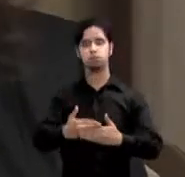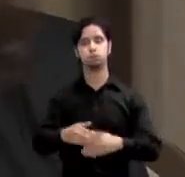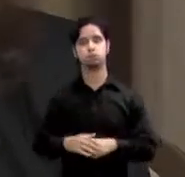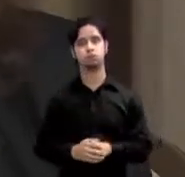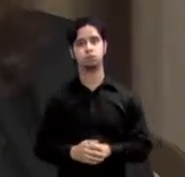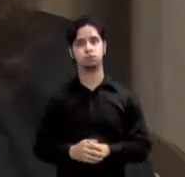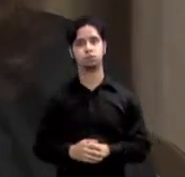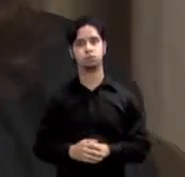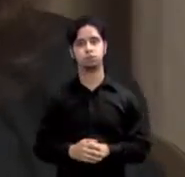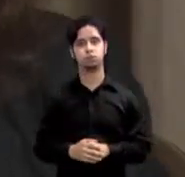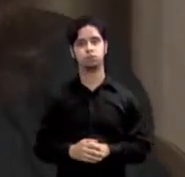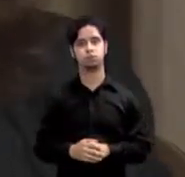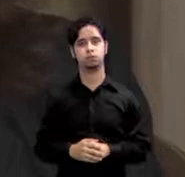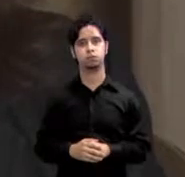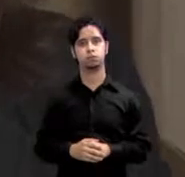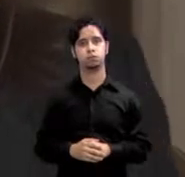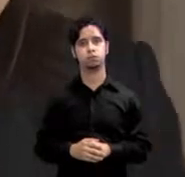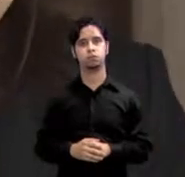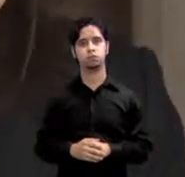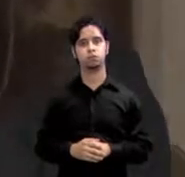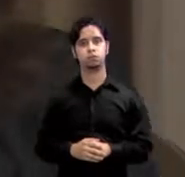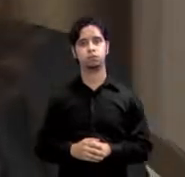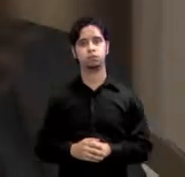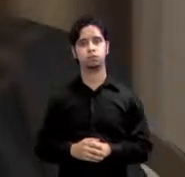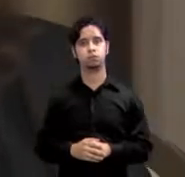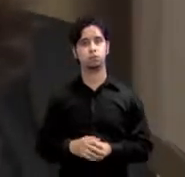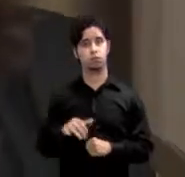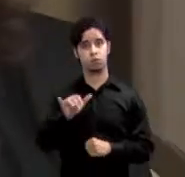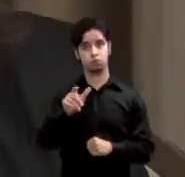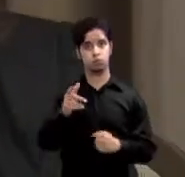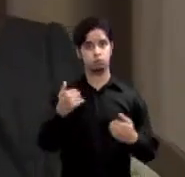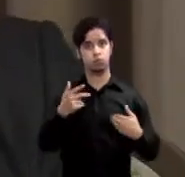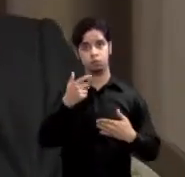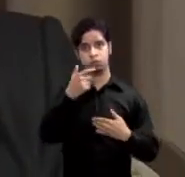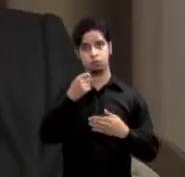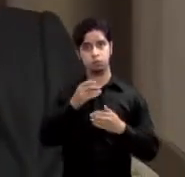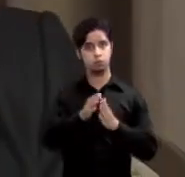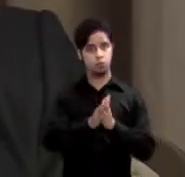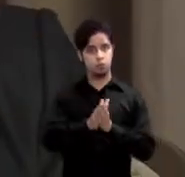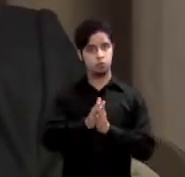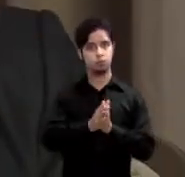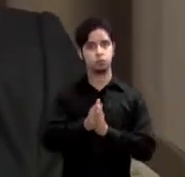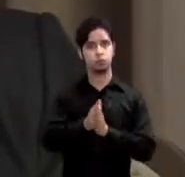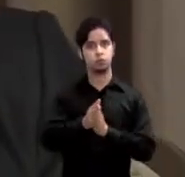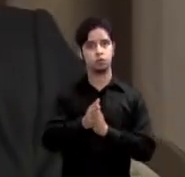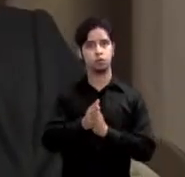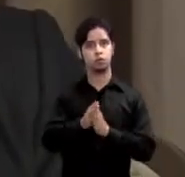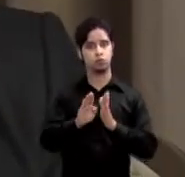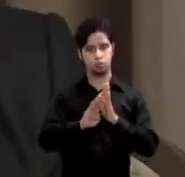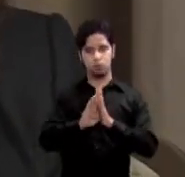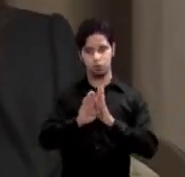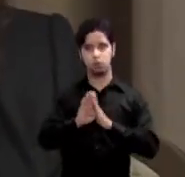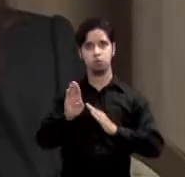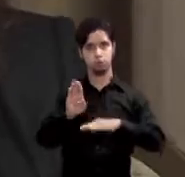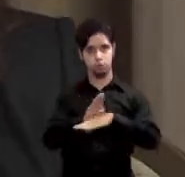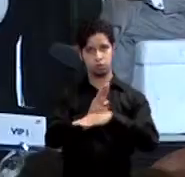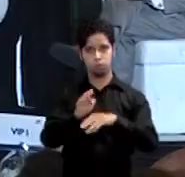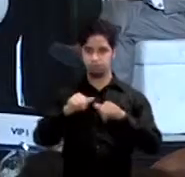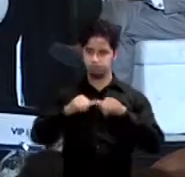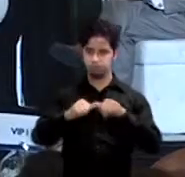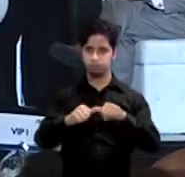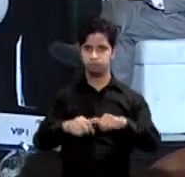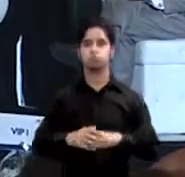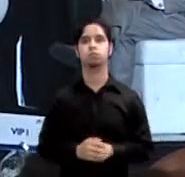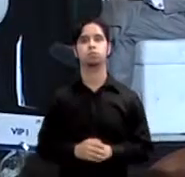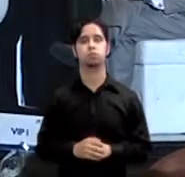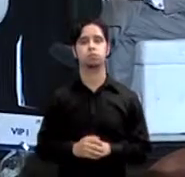realmente tengo confianza, igual que el embajador, de que el crecimiento empresarial va a continuar. La